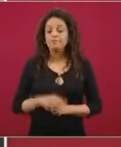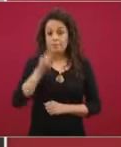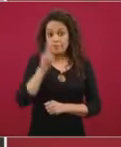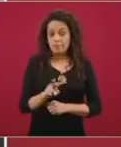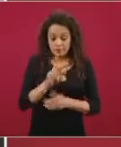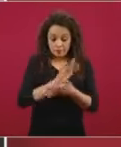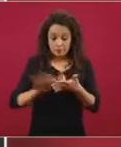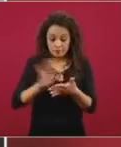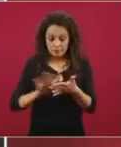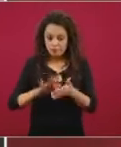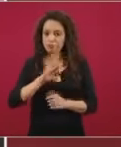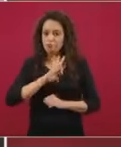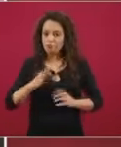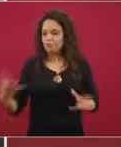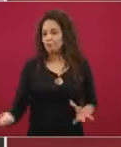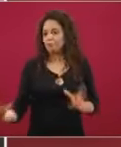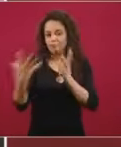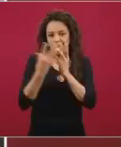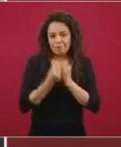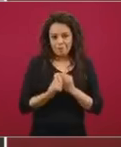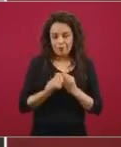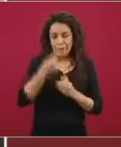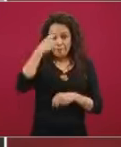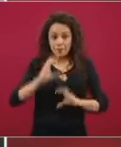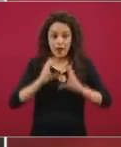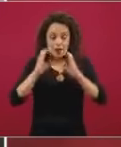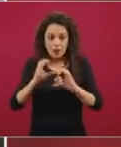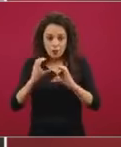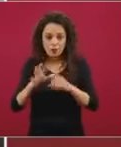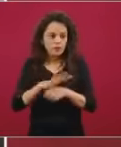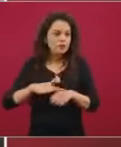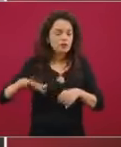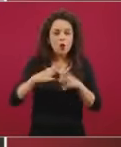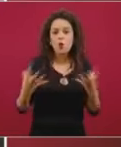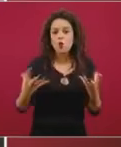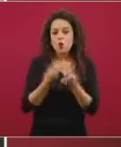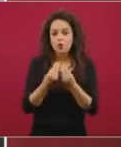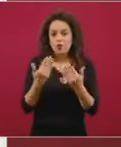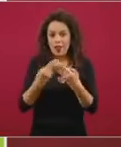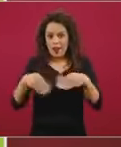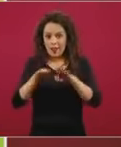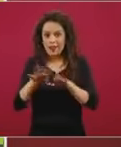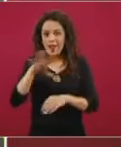acerca, así que para cuidarnos y disfrutar en casa, organizamos este gran festival.